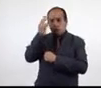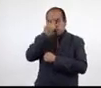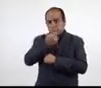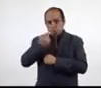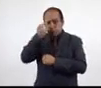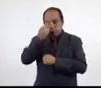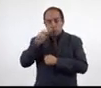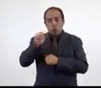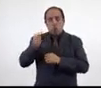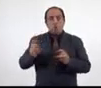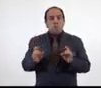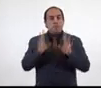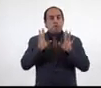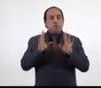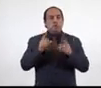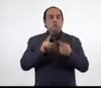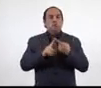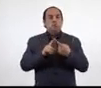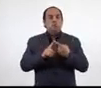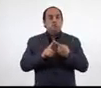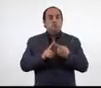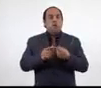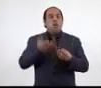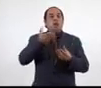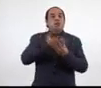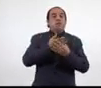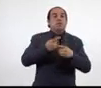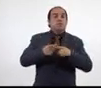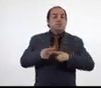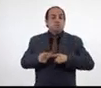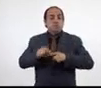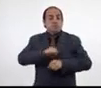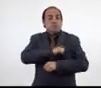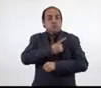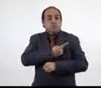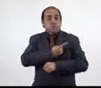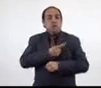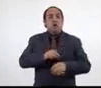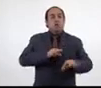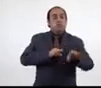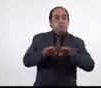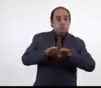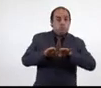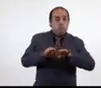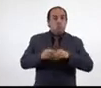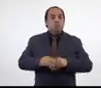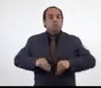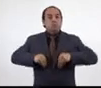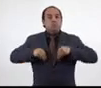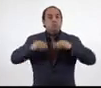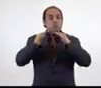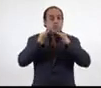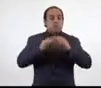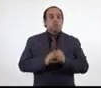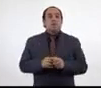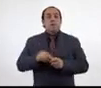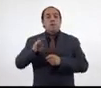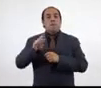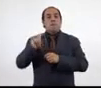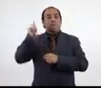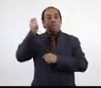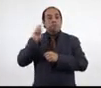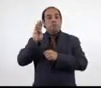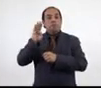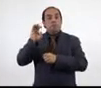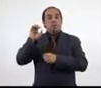otros impactos, me refiero a acceso diferenciado a salud, a empleo, vivienda, becas, de tal suerte que